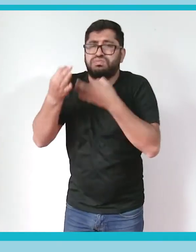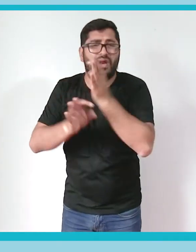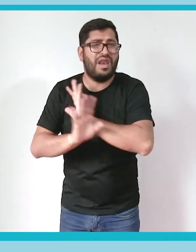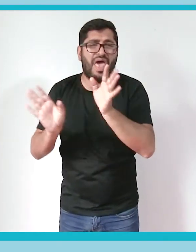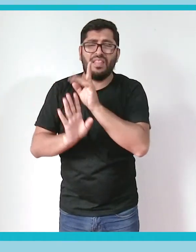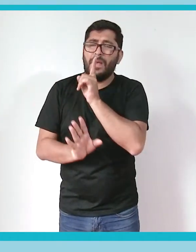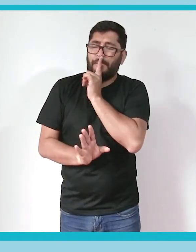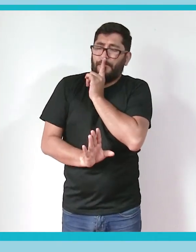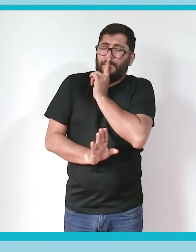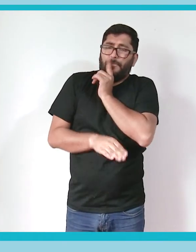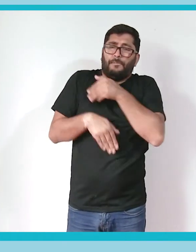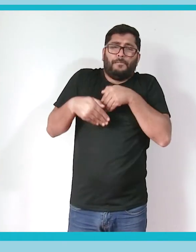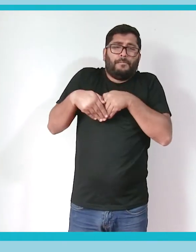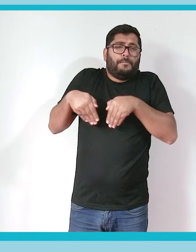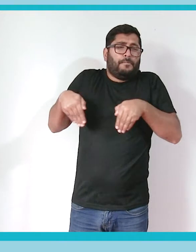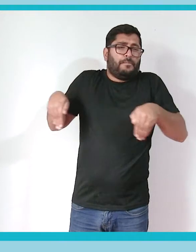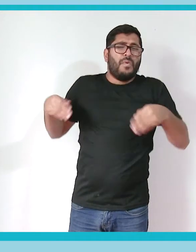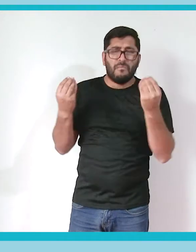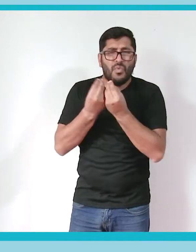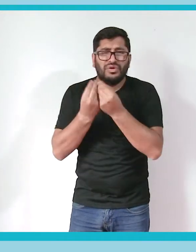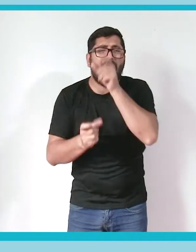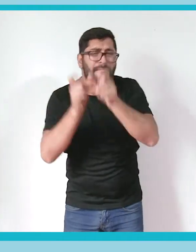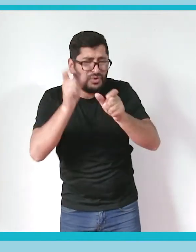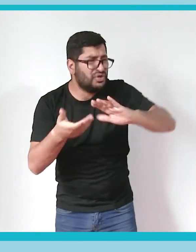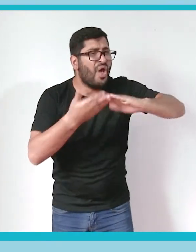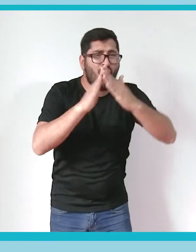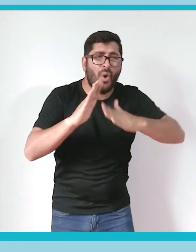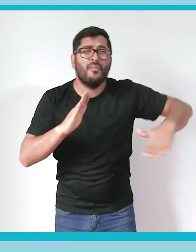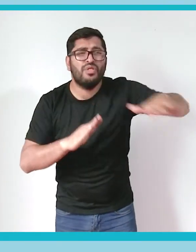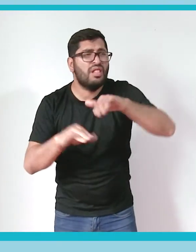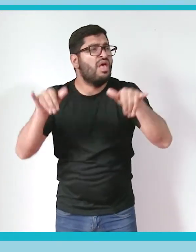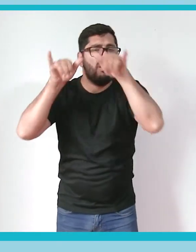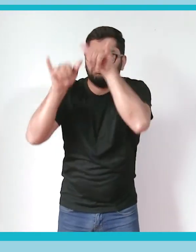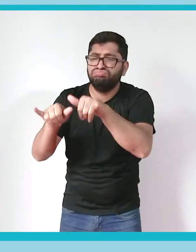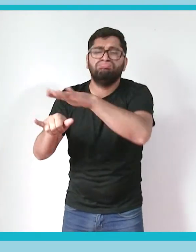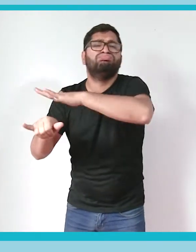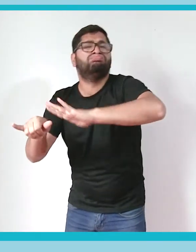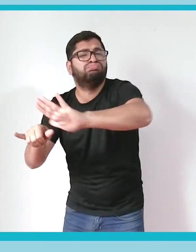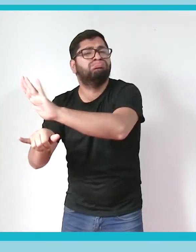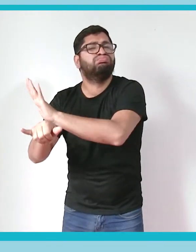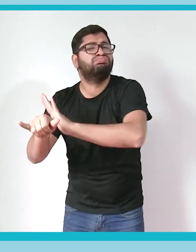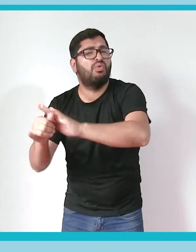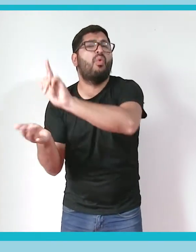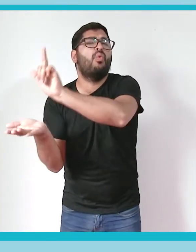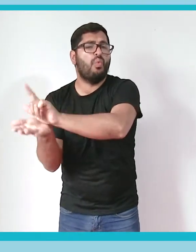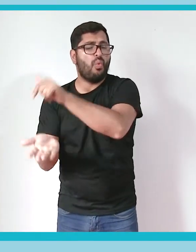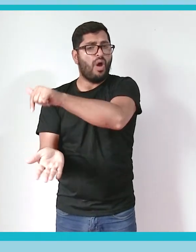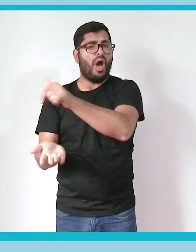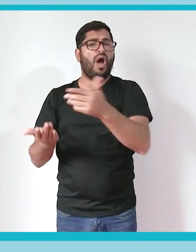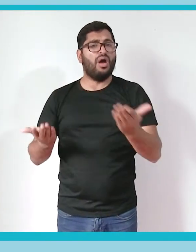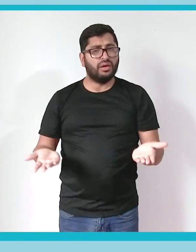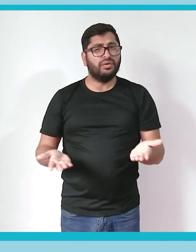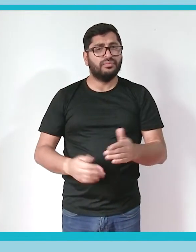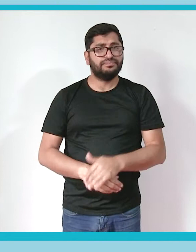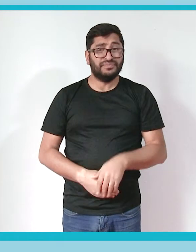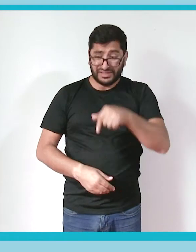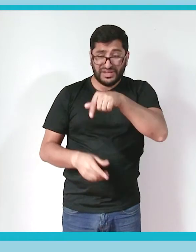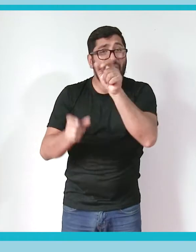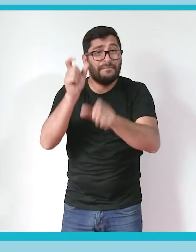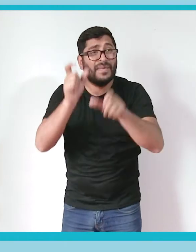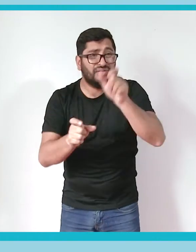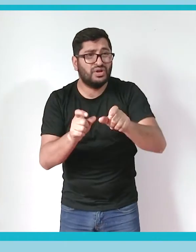lengua. Mucha de de la gente de nuestras comunidades están en la ciudad. Lo